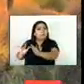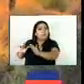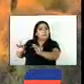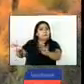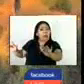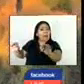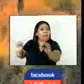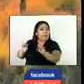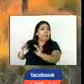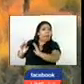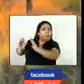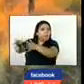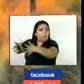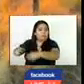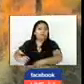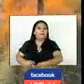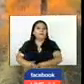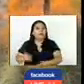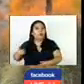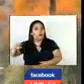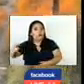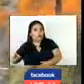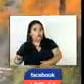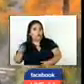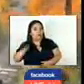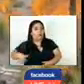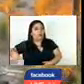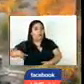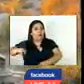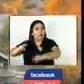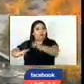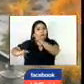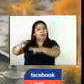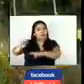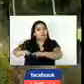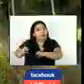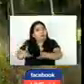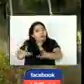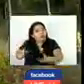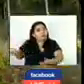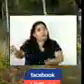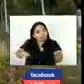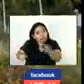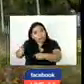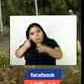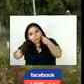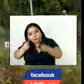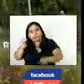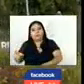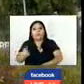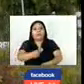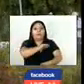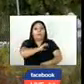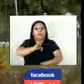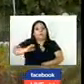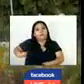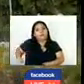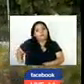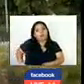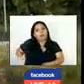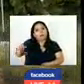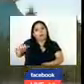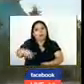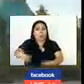abandonado por varios tiempos. Y con la nueva remodelación, autoridades esperan que sea visitado por cientos de salvadoreños. Un